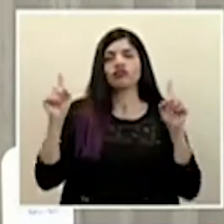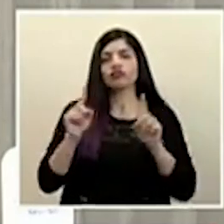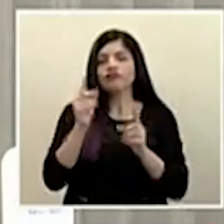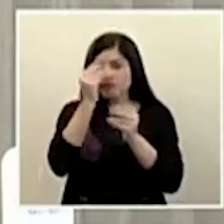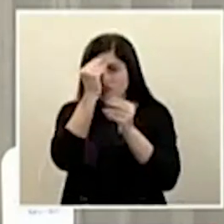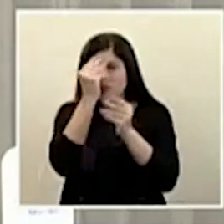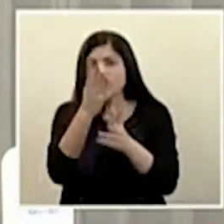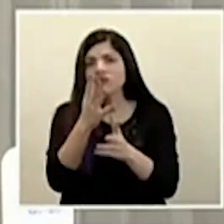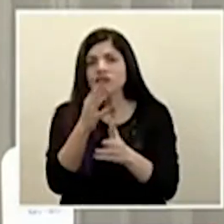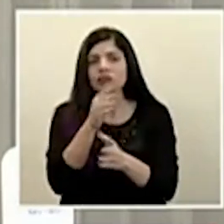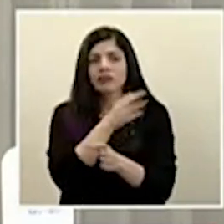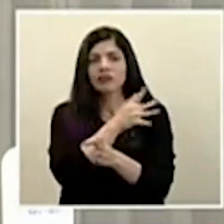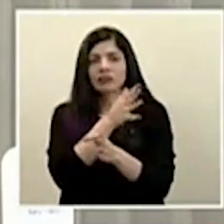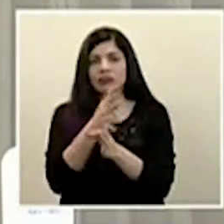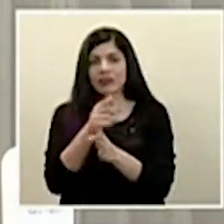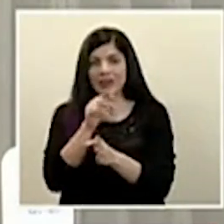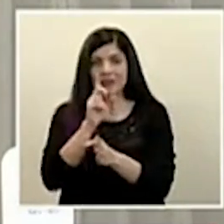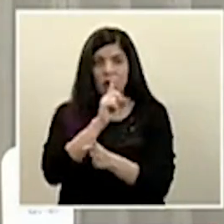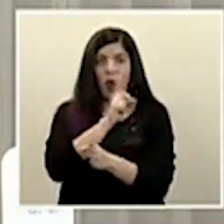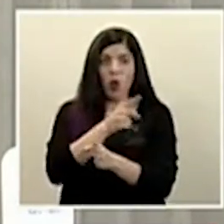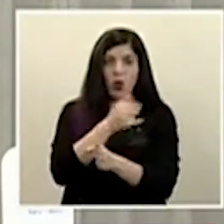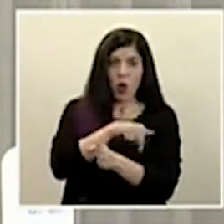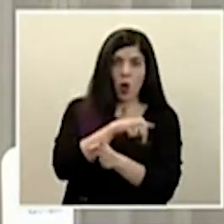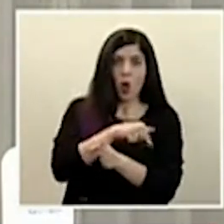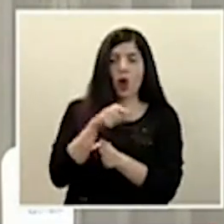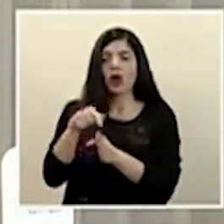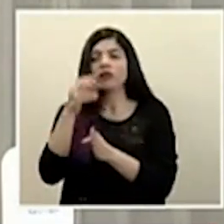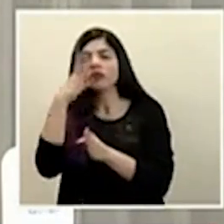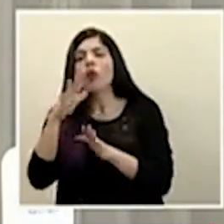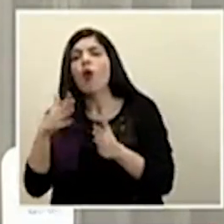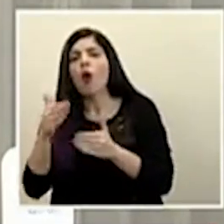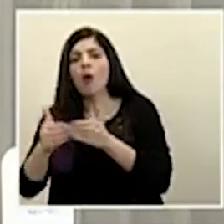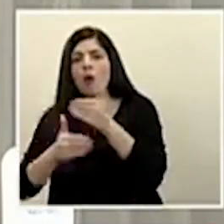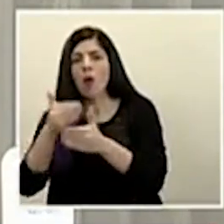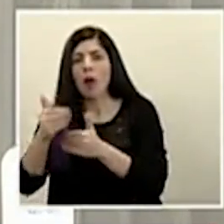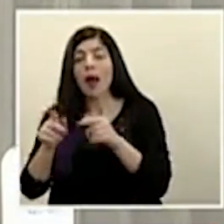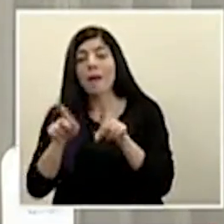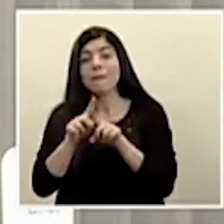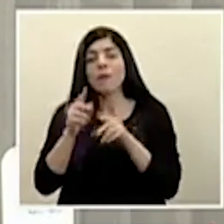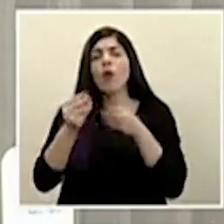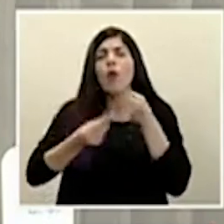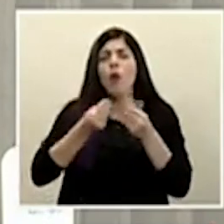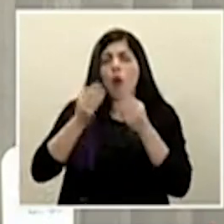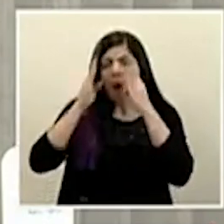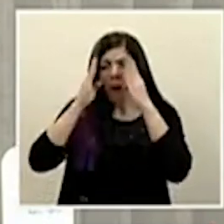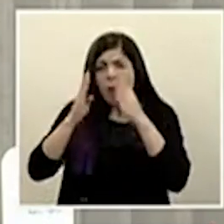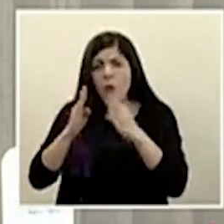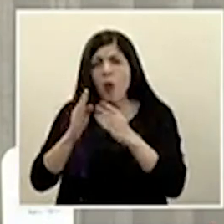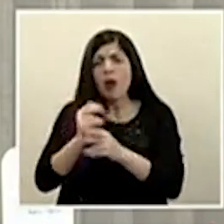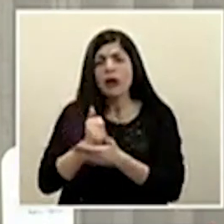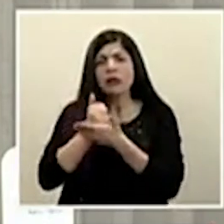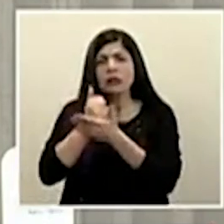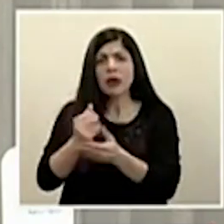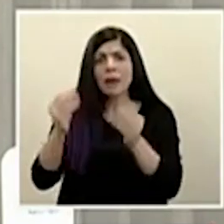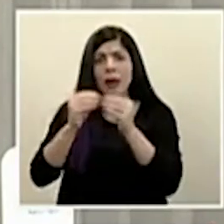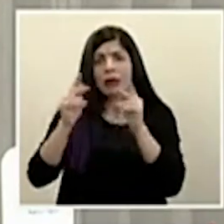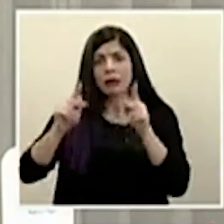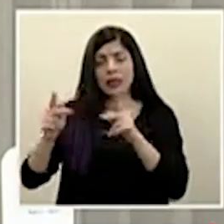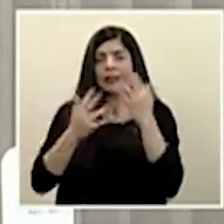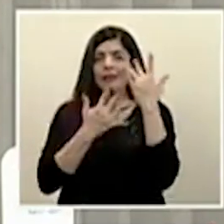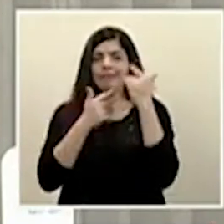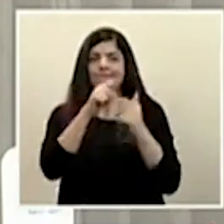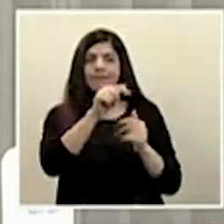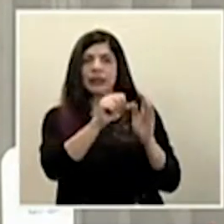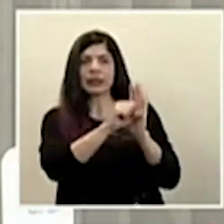de cuentas de esta instrucción. Y para poder proteger y cubrir a más personas, estamos a la espera del apoyo legislativo